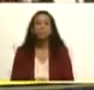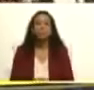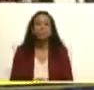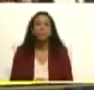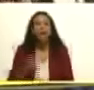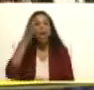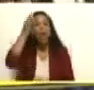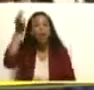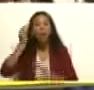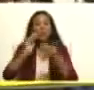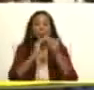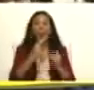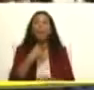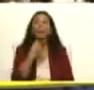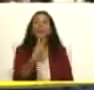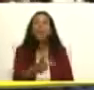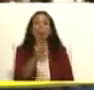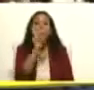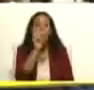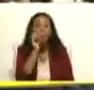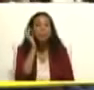consejos comunales, voceros y voceras.